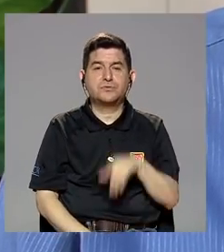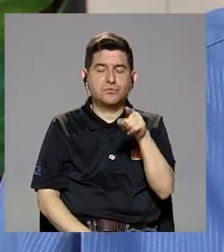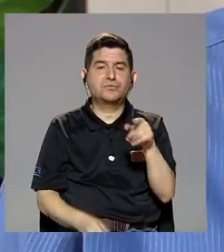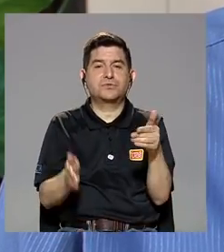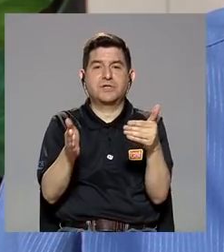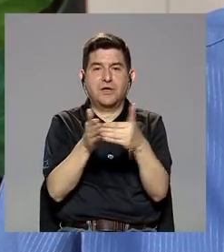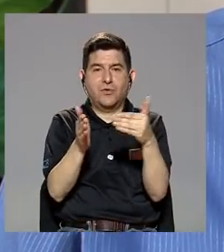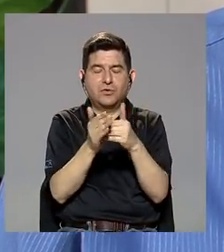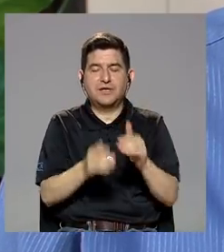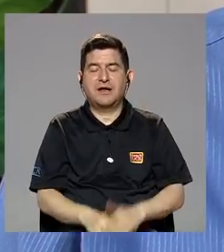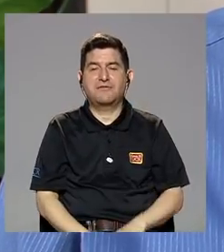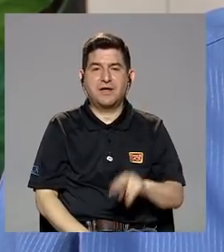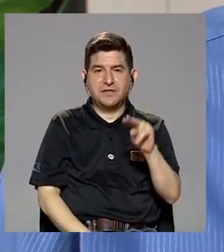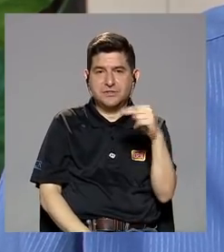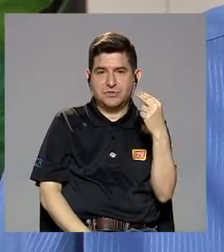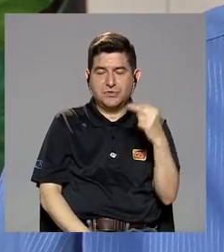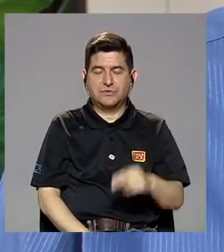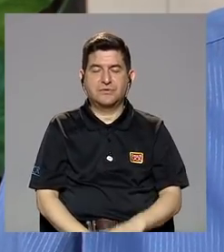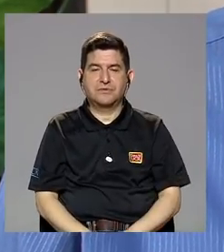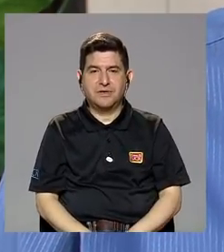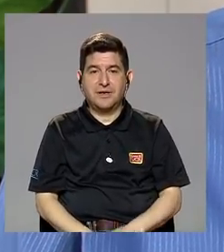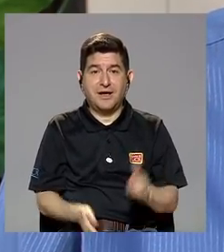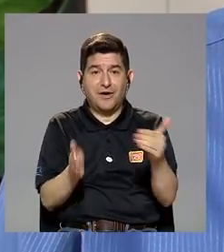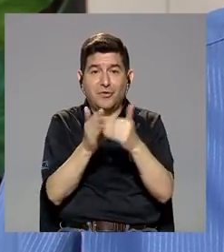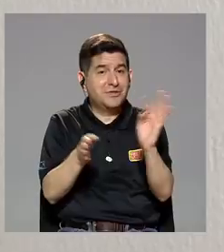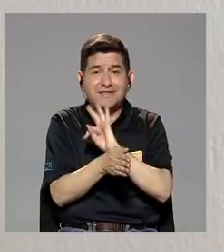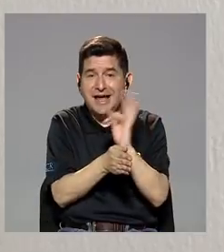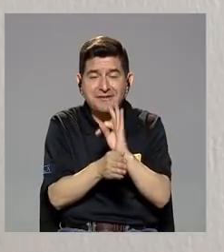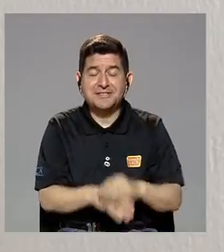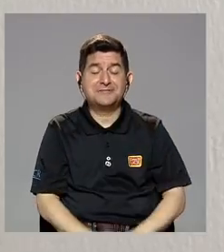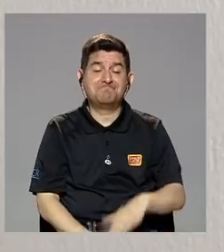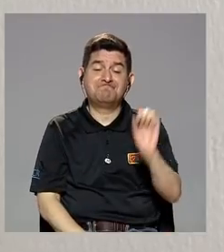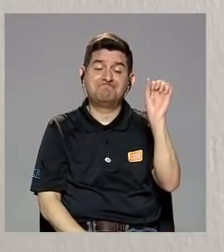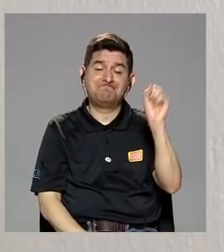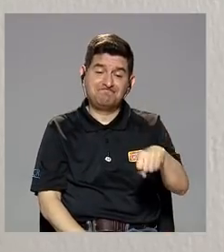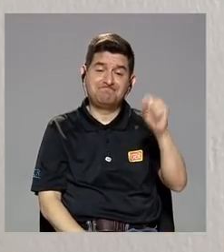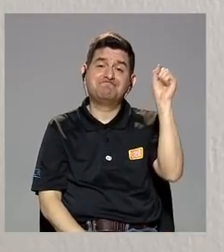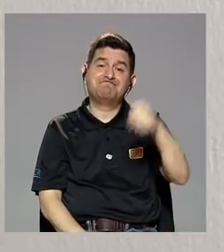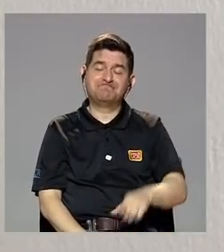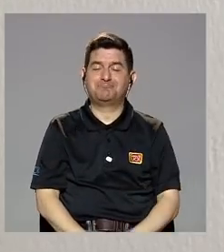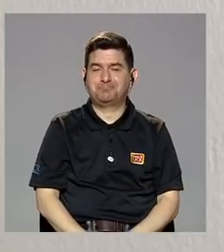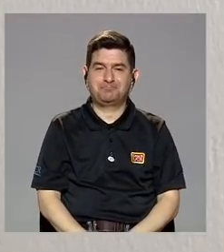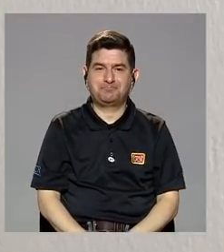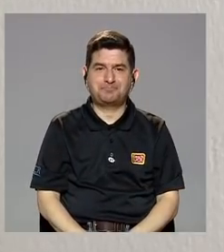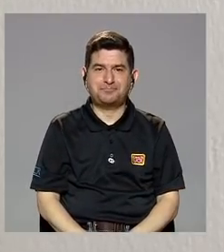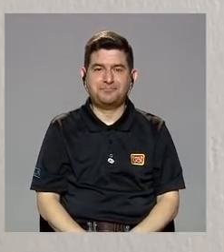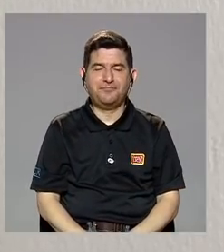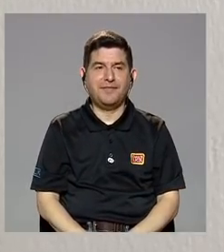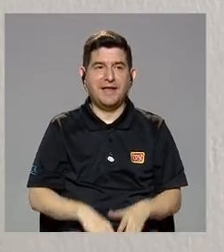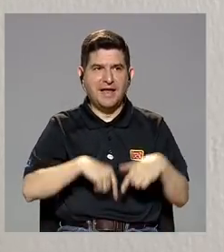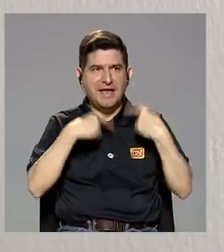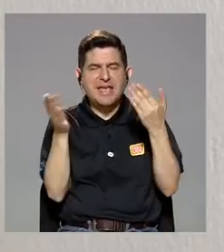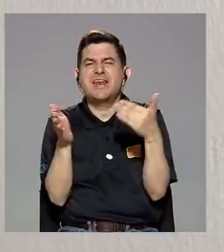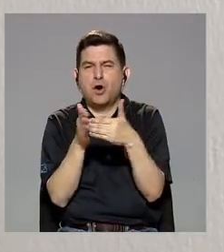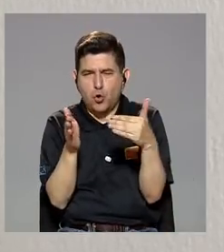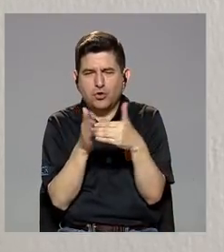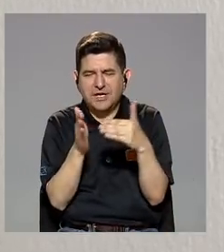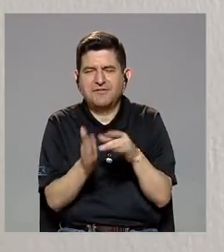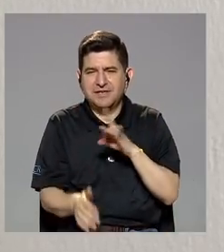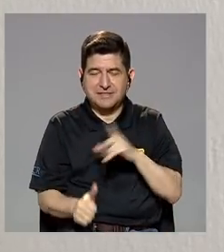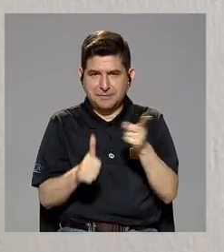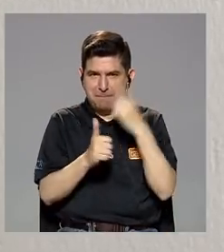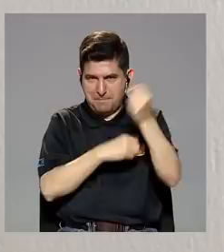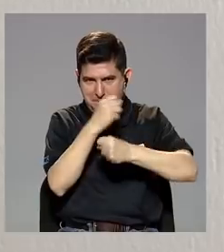a hacer tiene noventas la televisión atrás mira la vuelta chile el primer